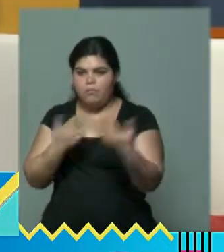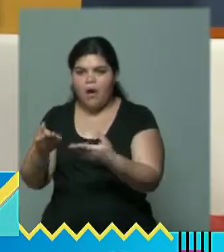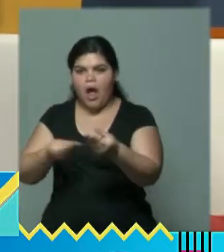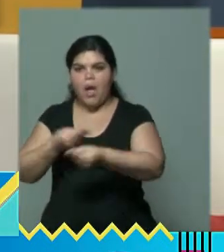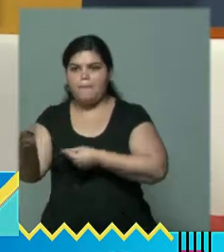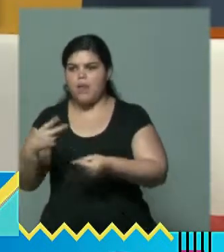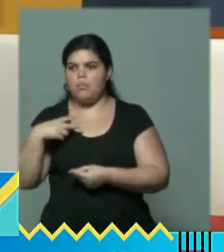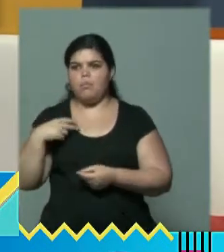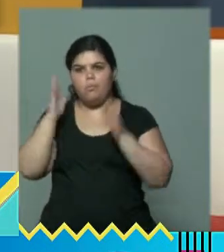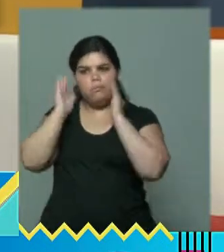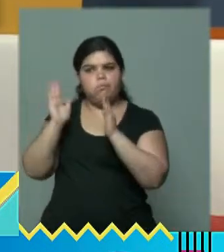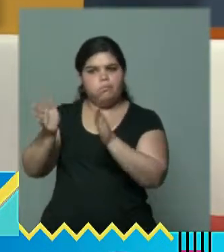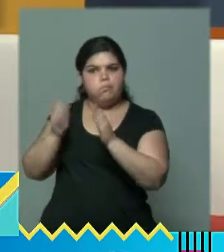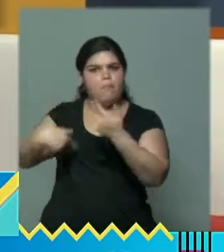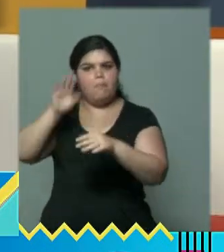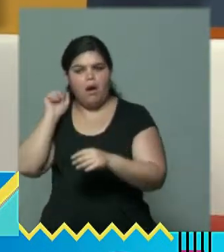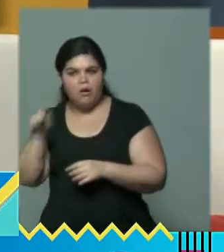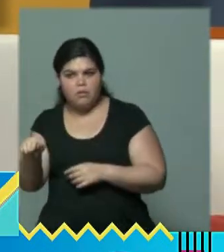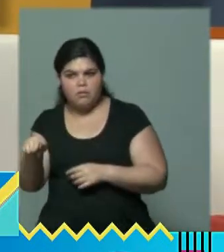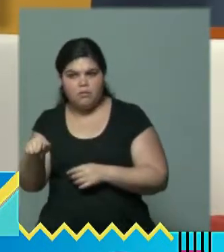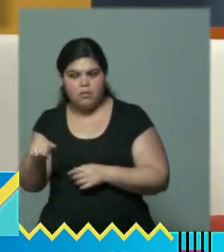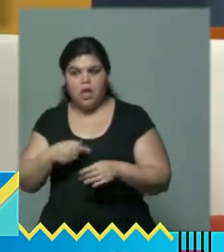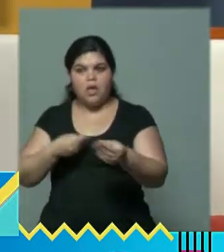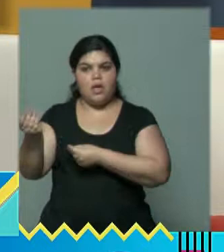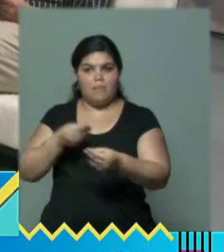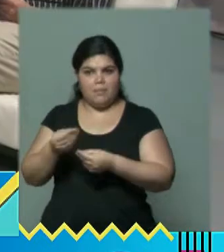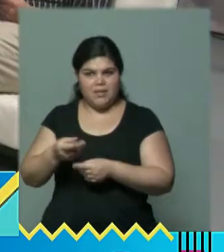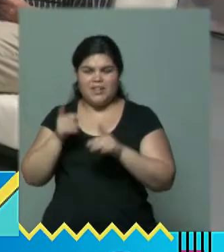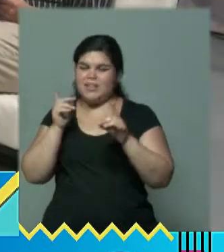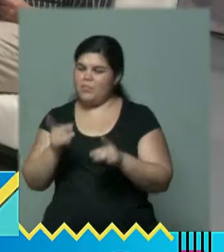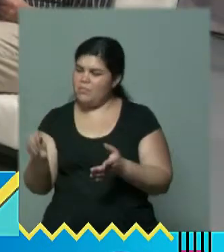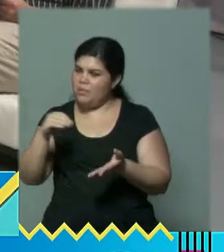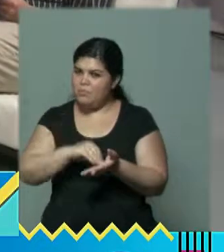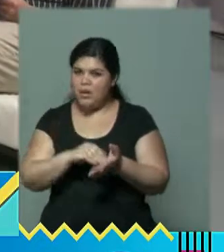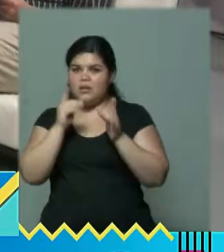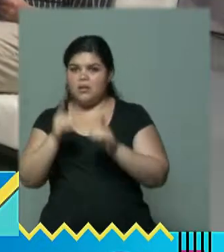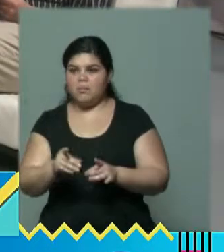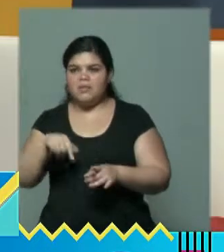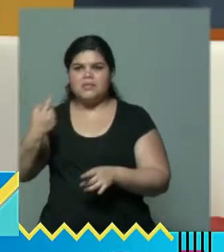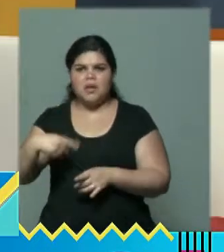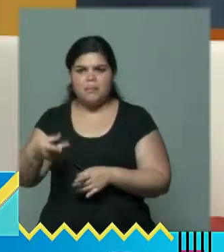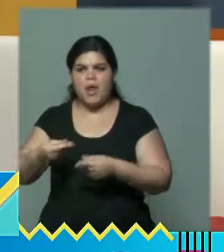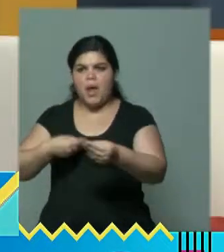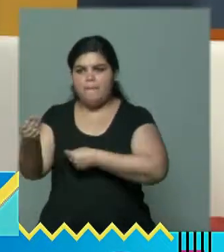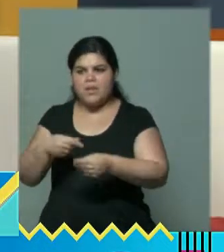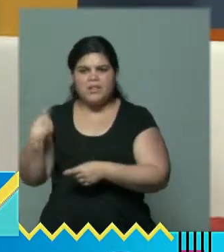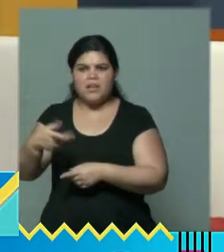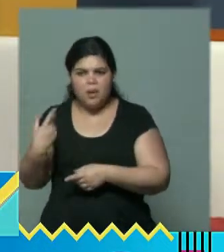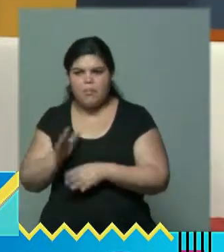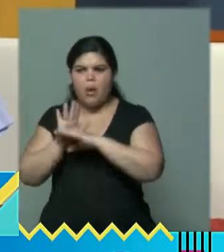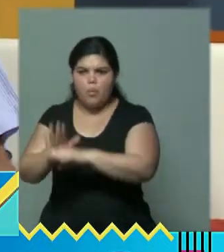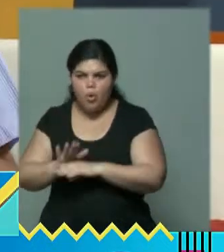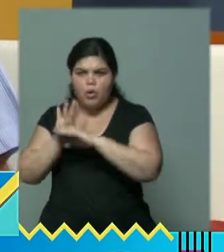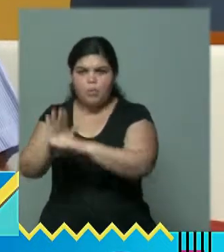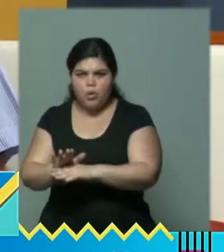décadas. Ninguna empresa, y para colmo, cuando ha estado en situación de quebranto, siempre las hemos seguido apoyando. Resulta